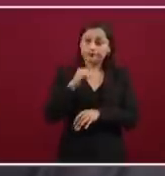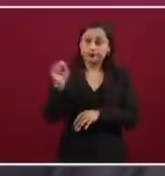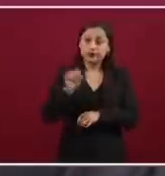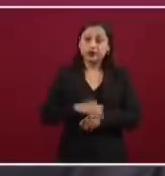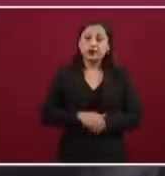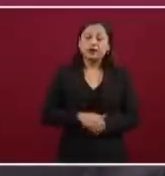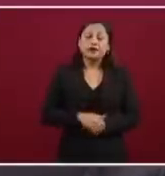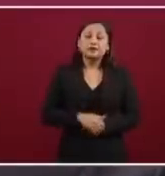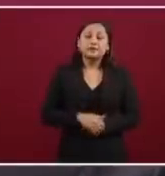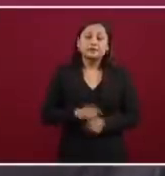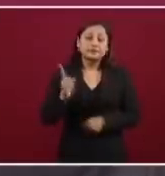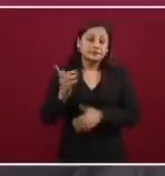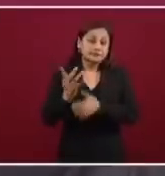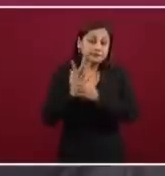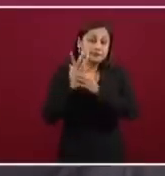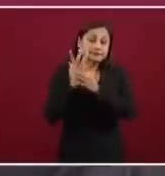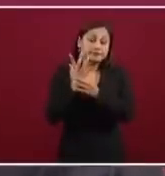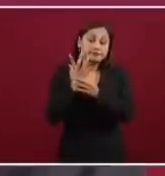de los